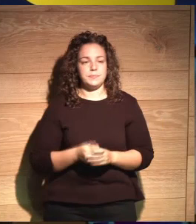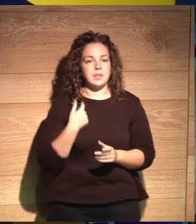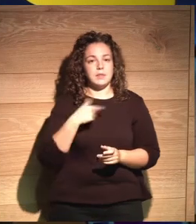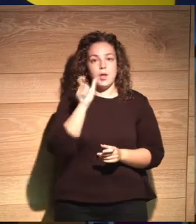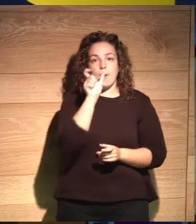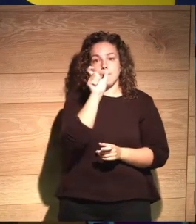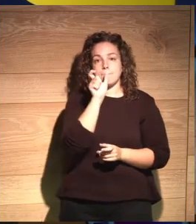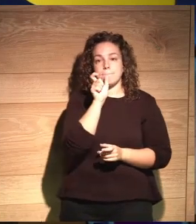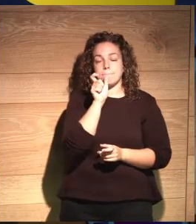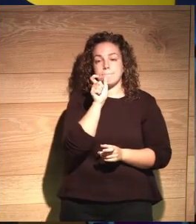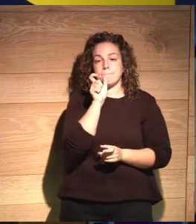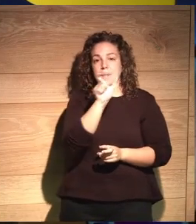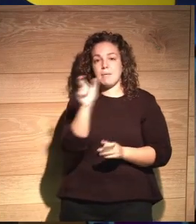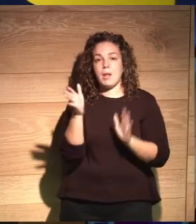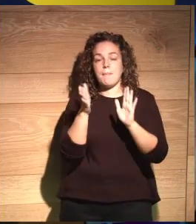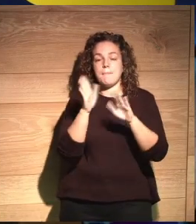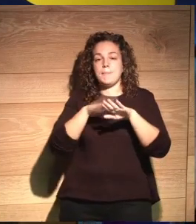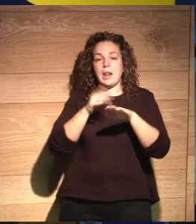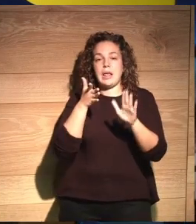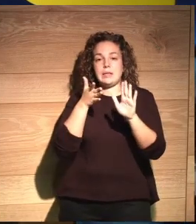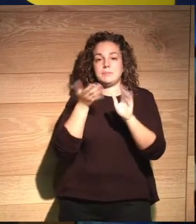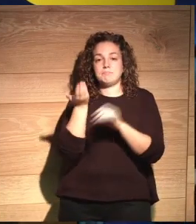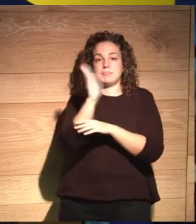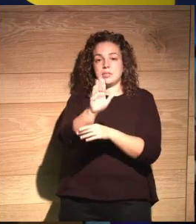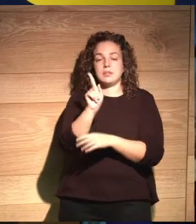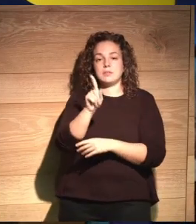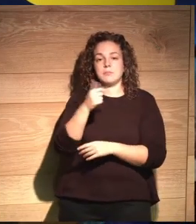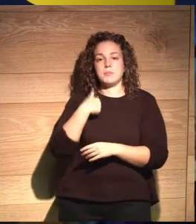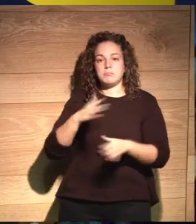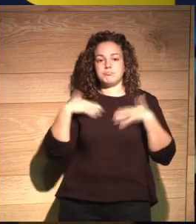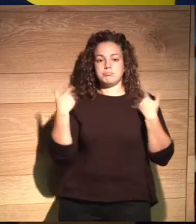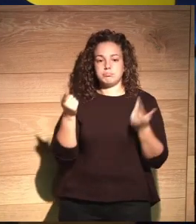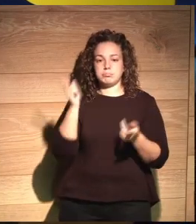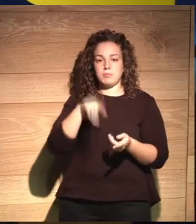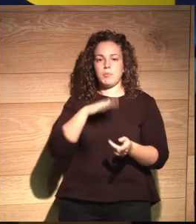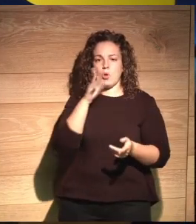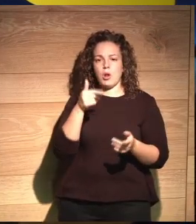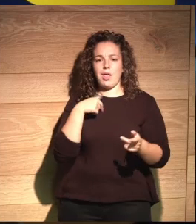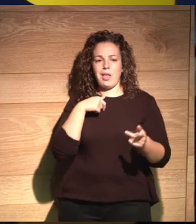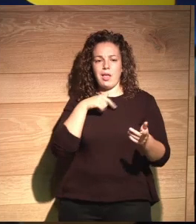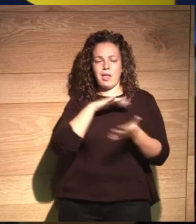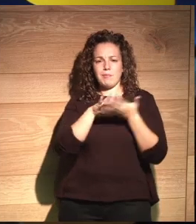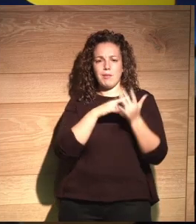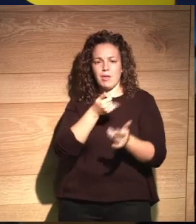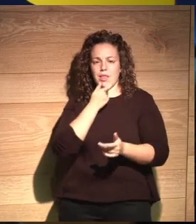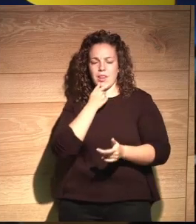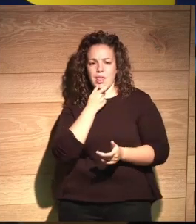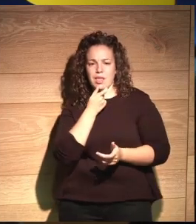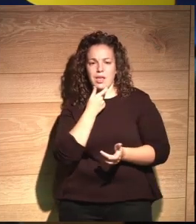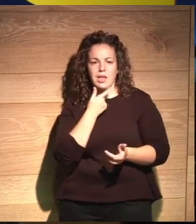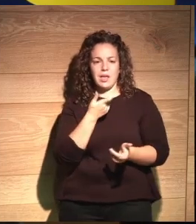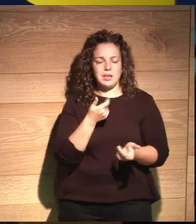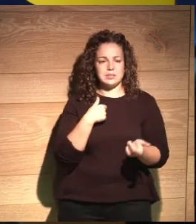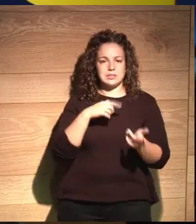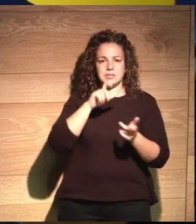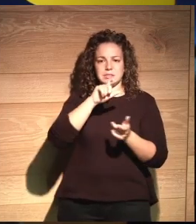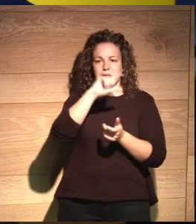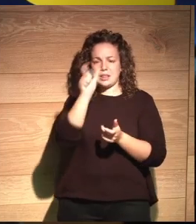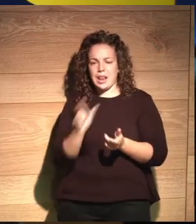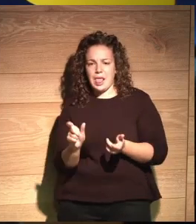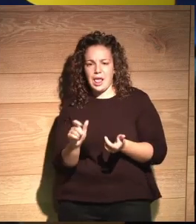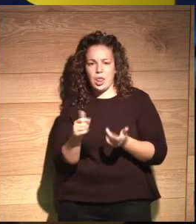palabras para presentar a carlos rat y también me ha sorprendido porque nos escribíamos en inglés siendo el italiano de turín